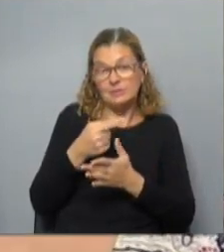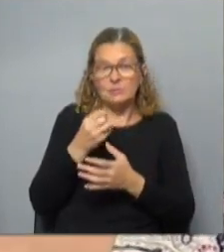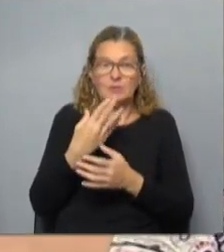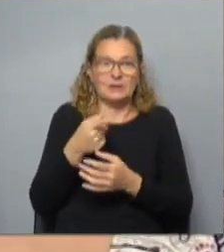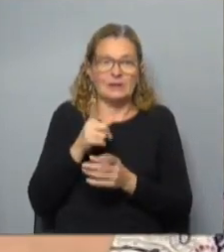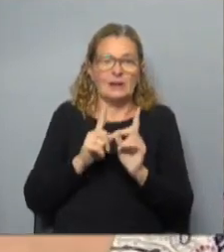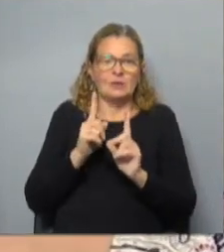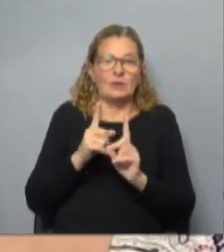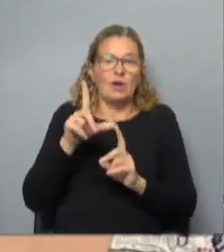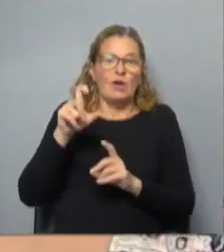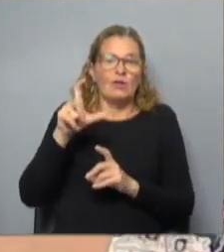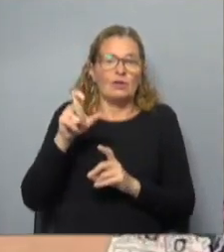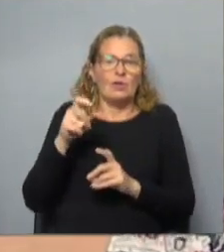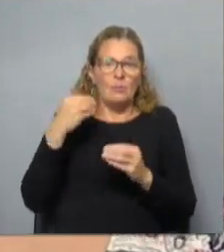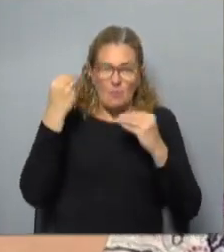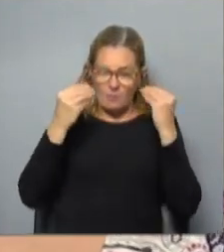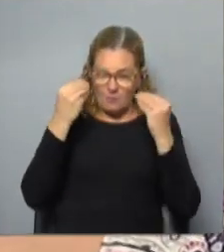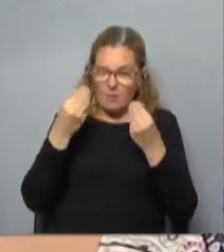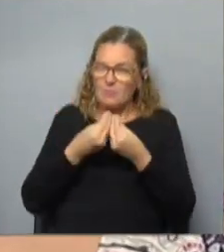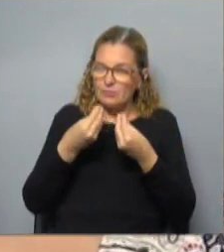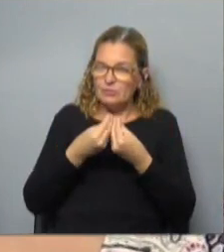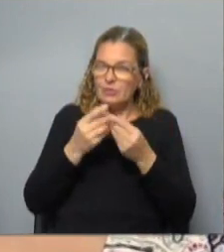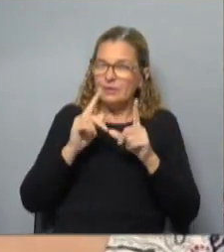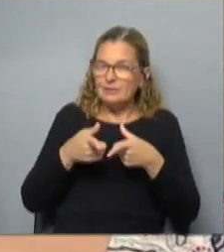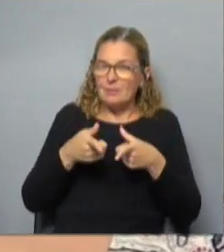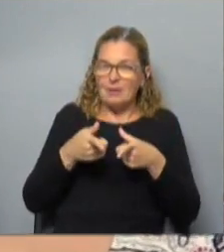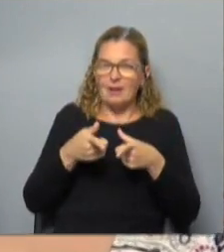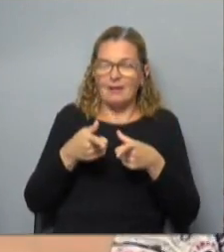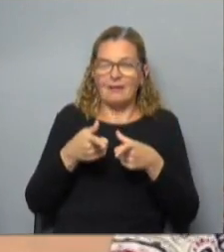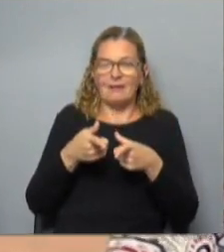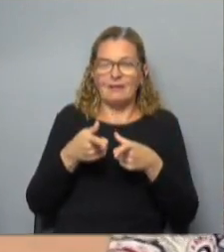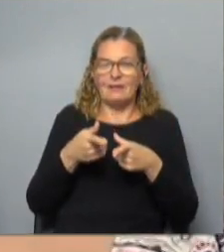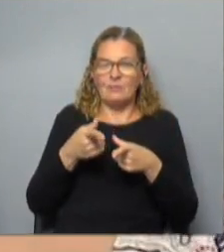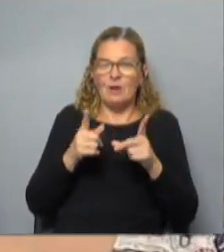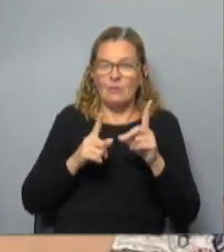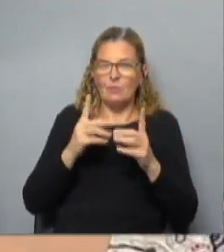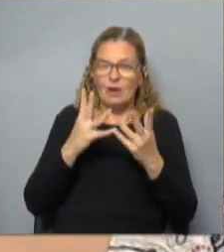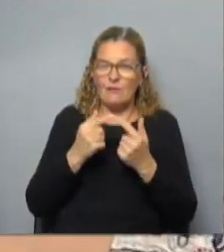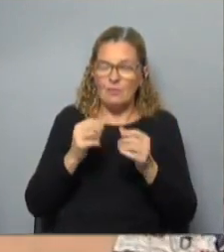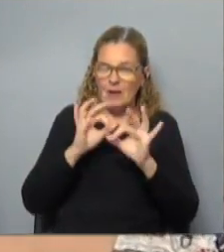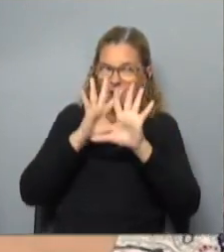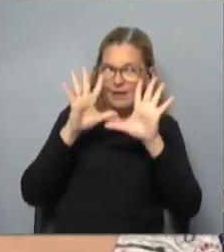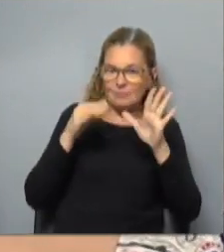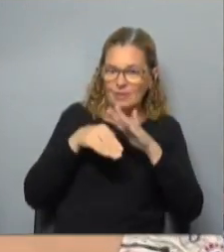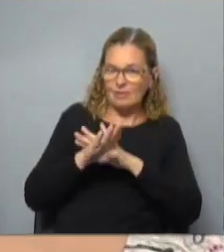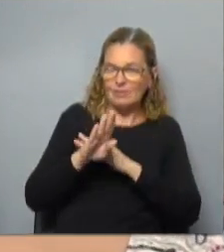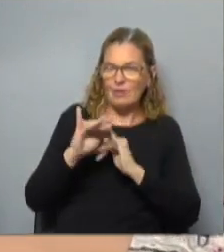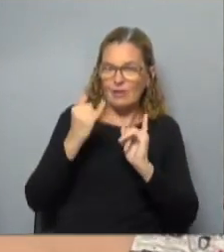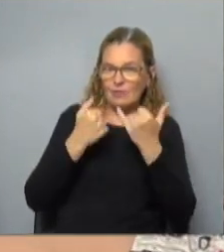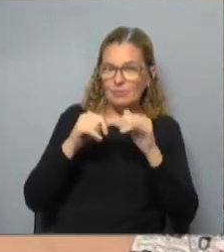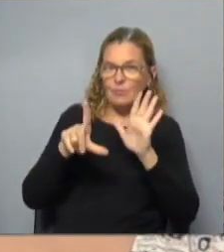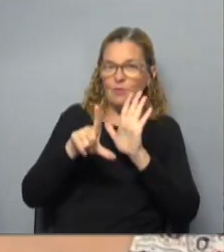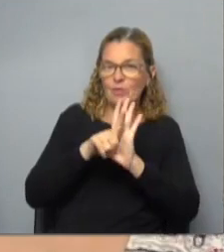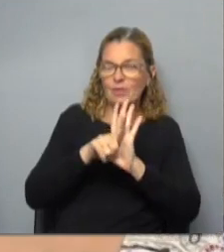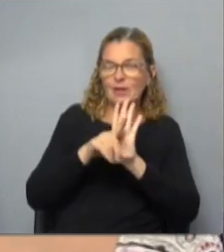algo que obviamente que preocupa porque también de alguna manera la transparencia el acceso a la información como un derecho que